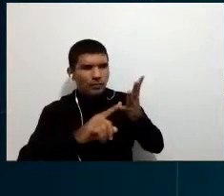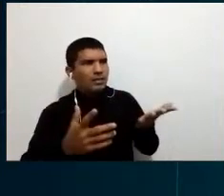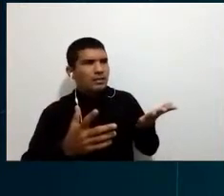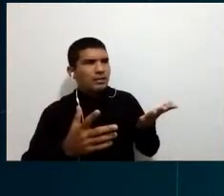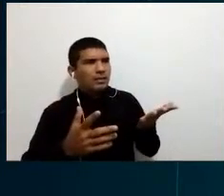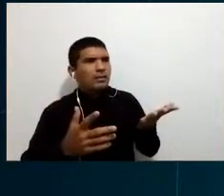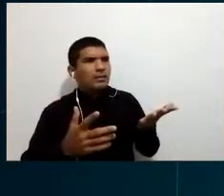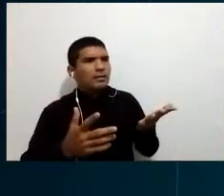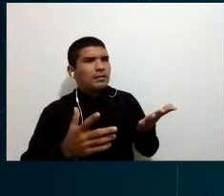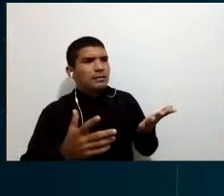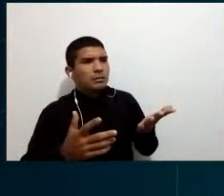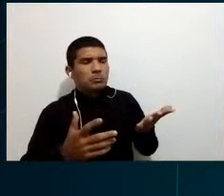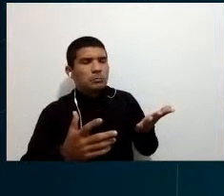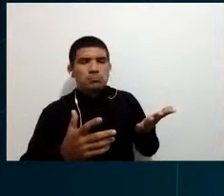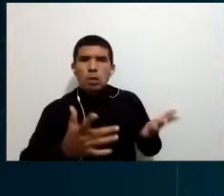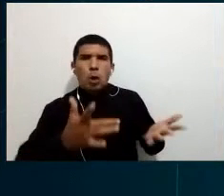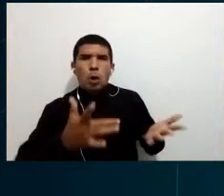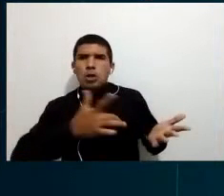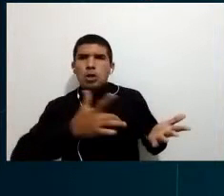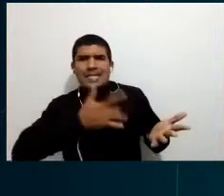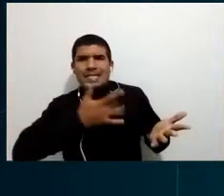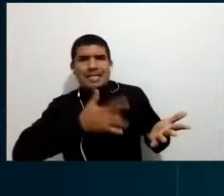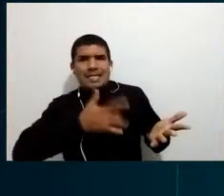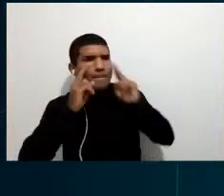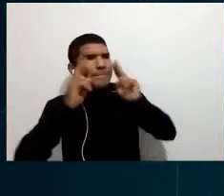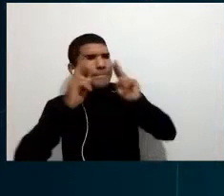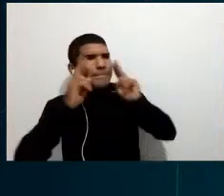Pues tiene todas estas virtudes